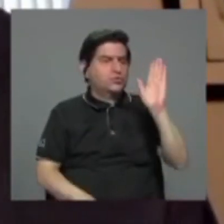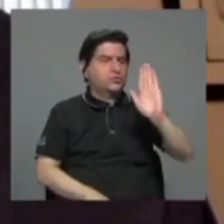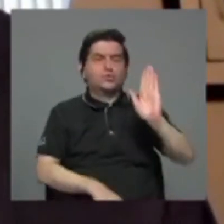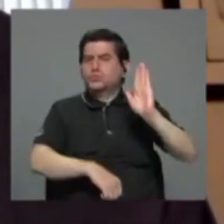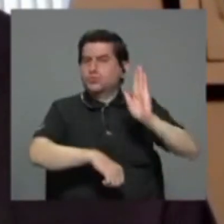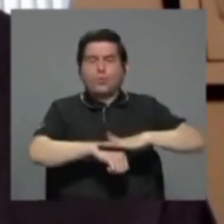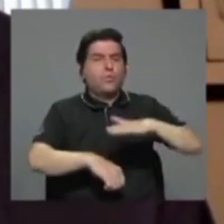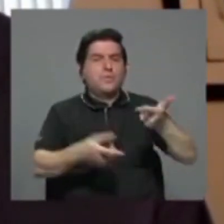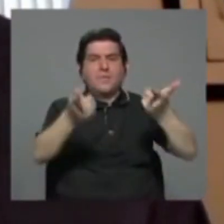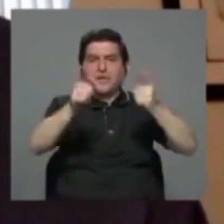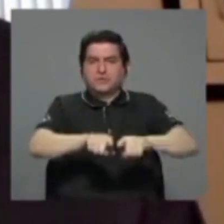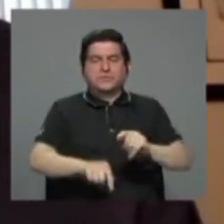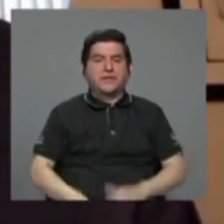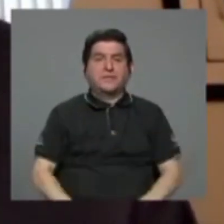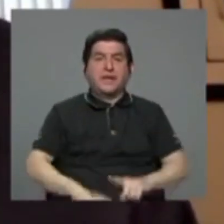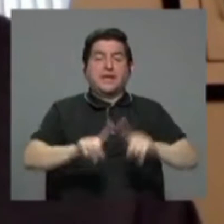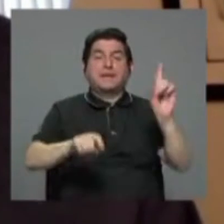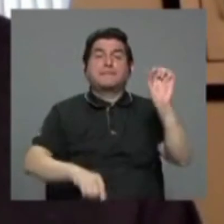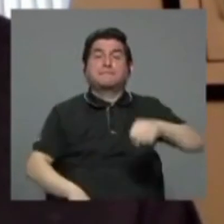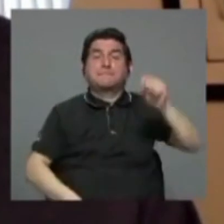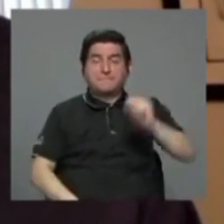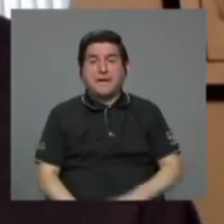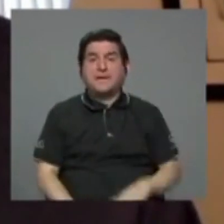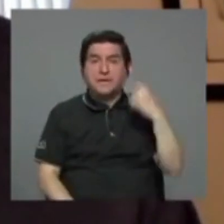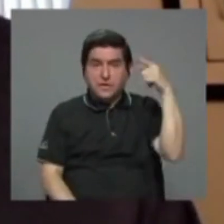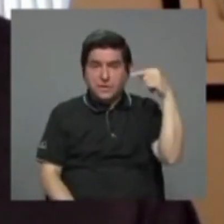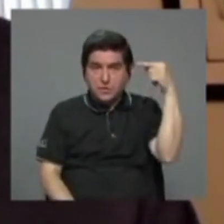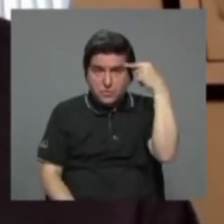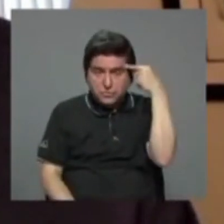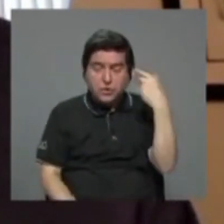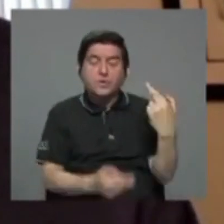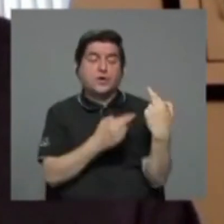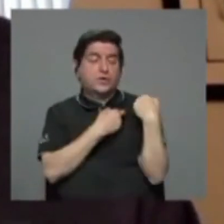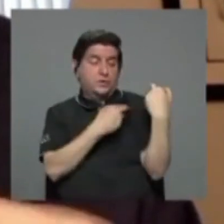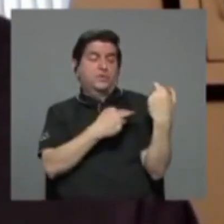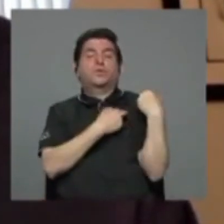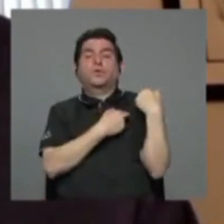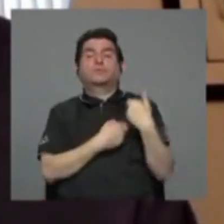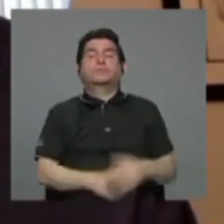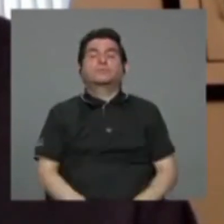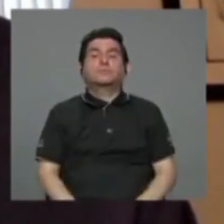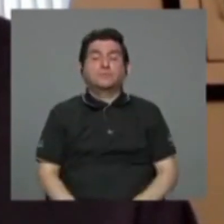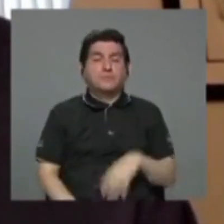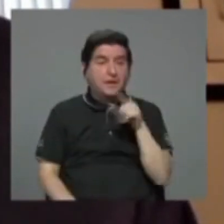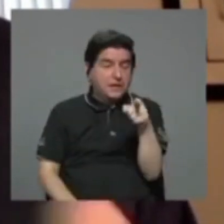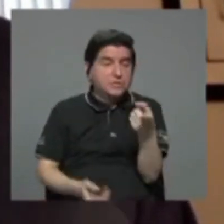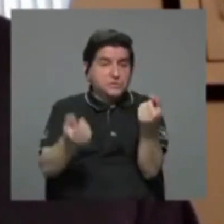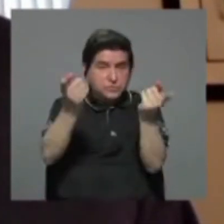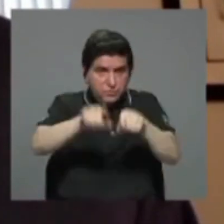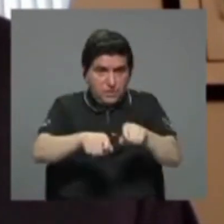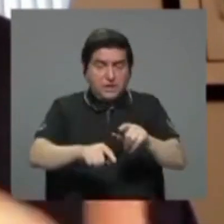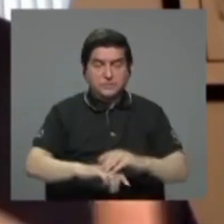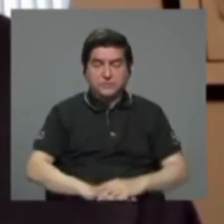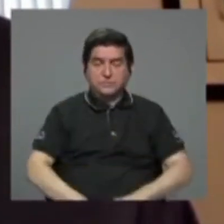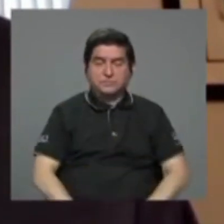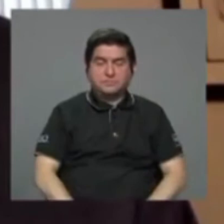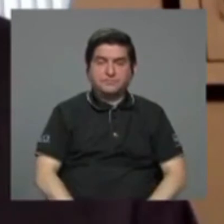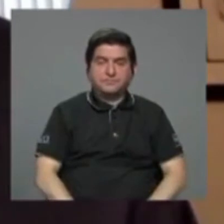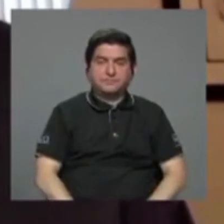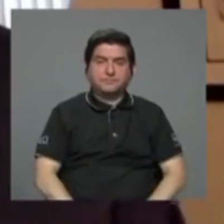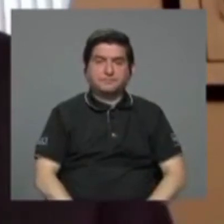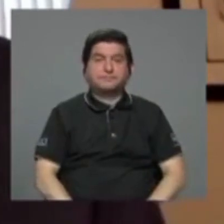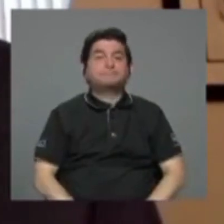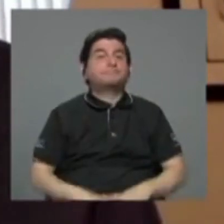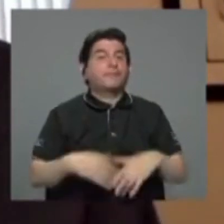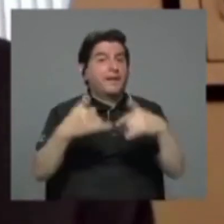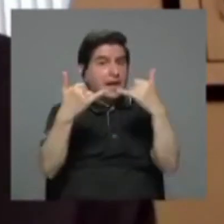que está pasando, pero sí al gobierno es al que le corresponde la responsabilidad de ese manejo.